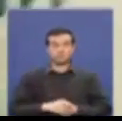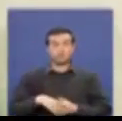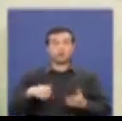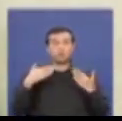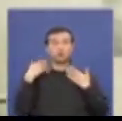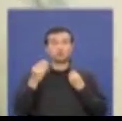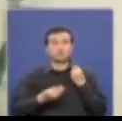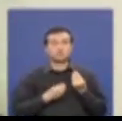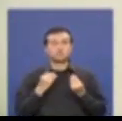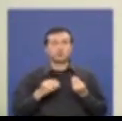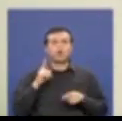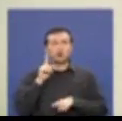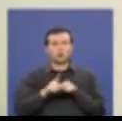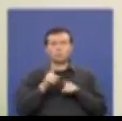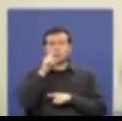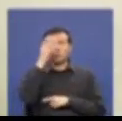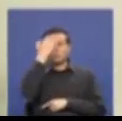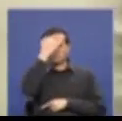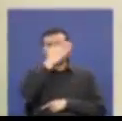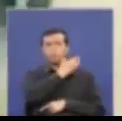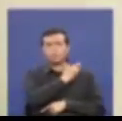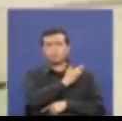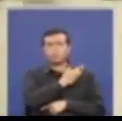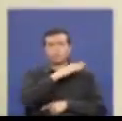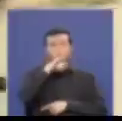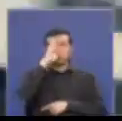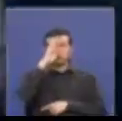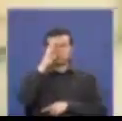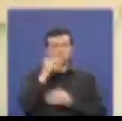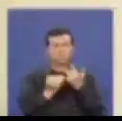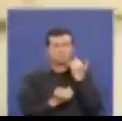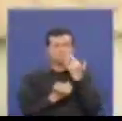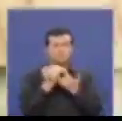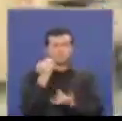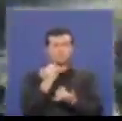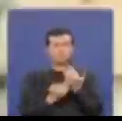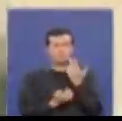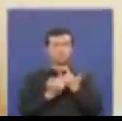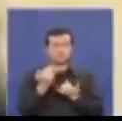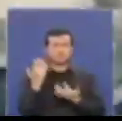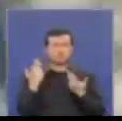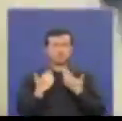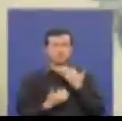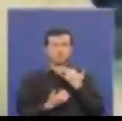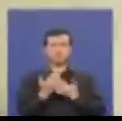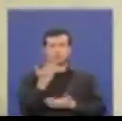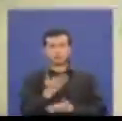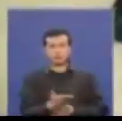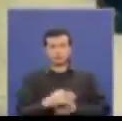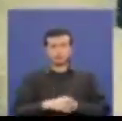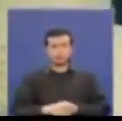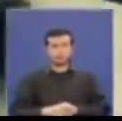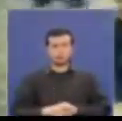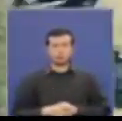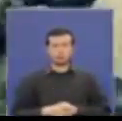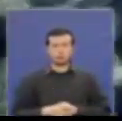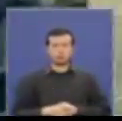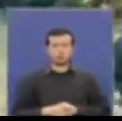En Guayaquil llegaron hasta quemar a un policía. Está quemado y solo quiere ayuda.